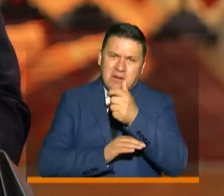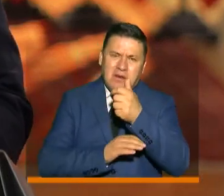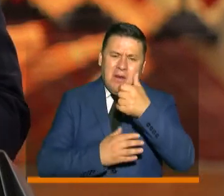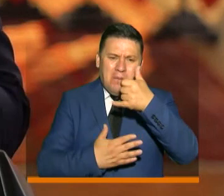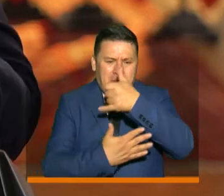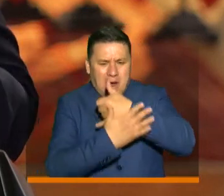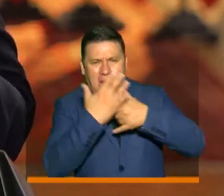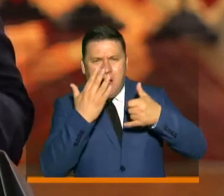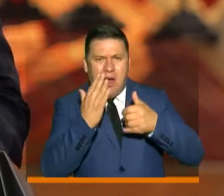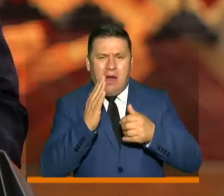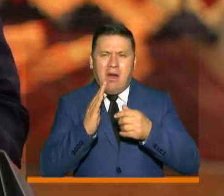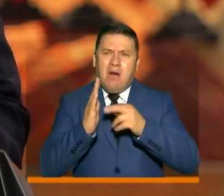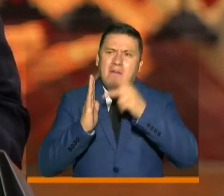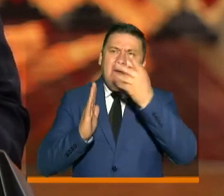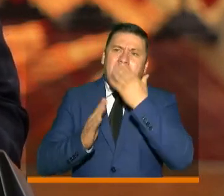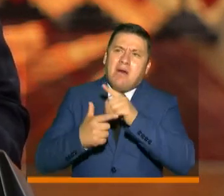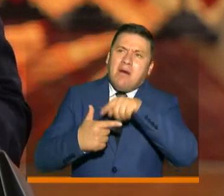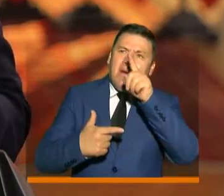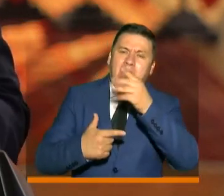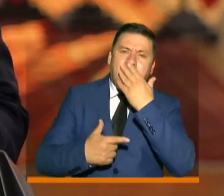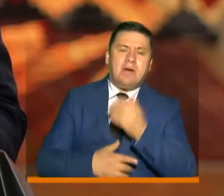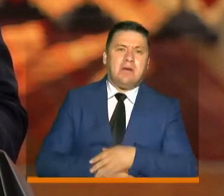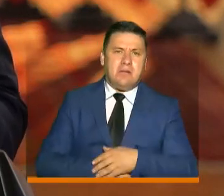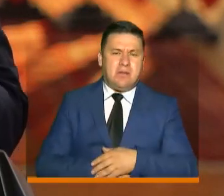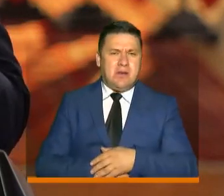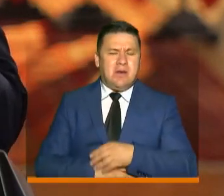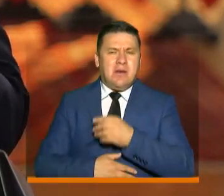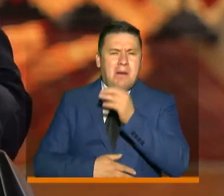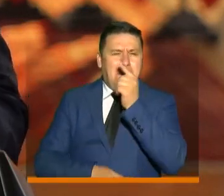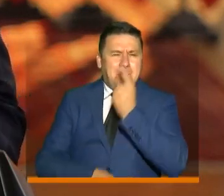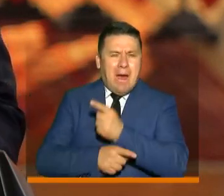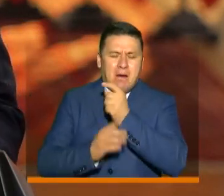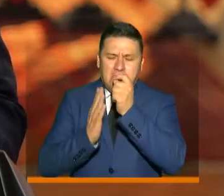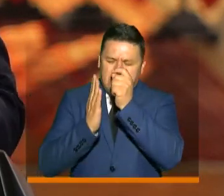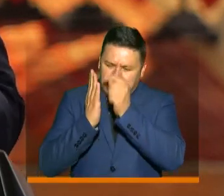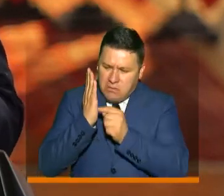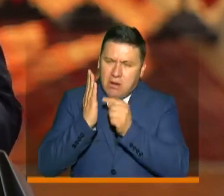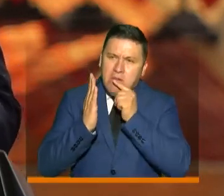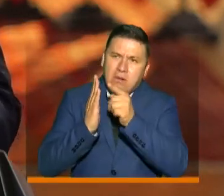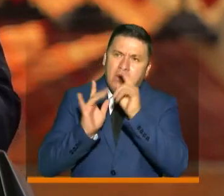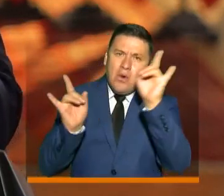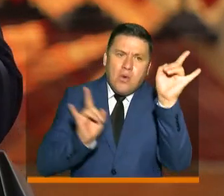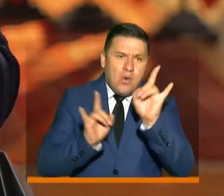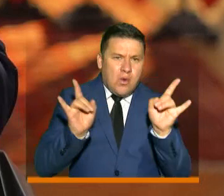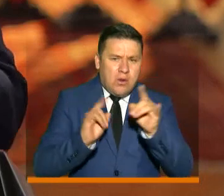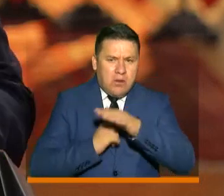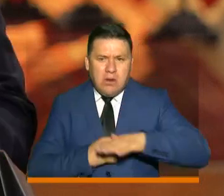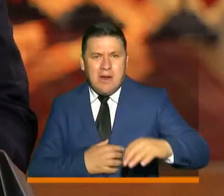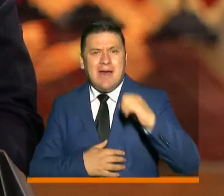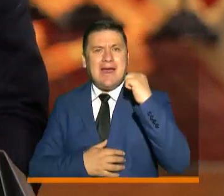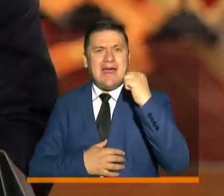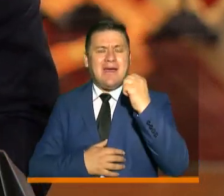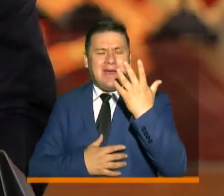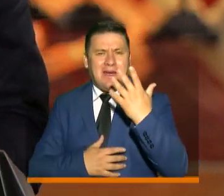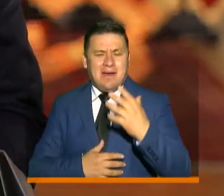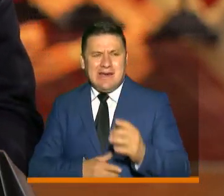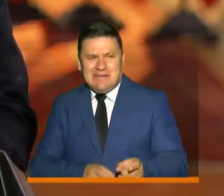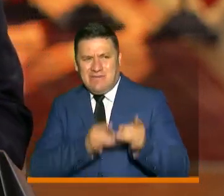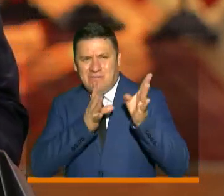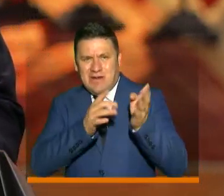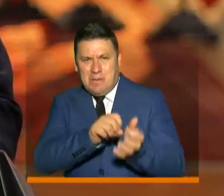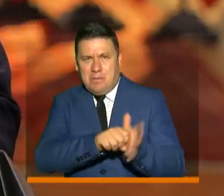y en tecnología para tomar medidas de precisión que nos permita cumplir el propósito de ganarle la vida el